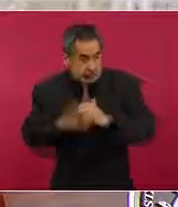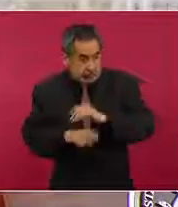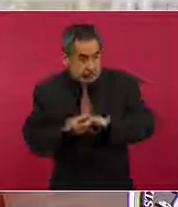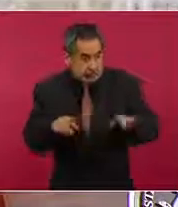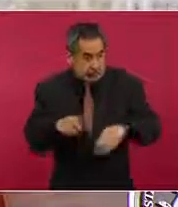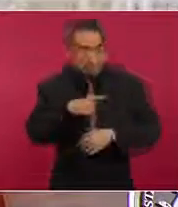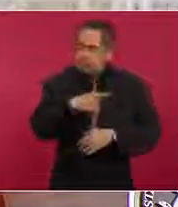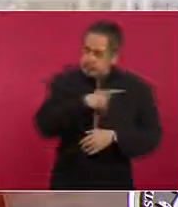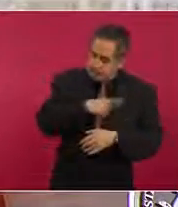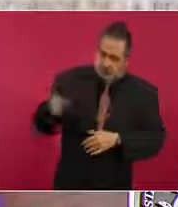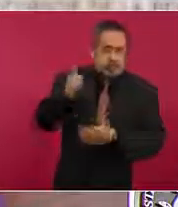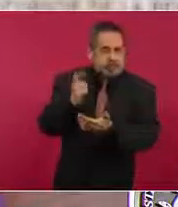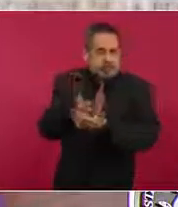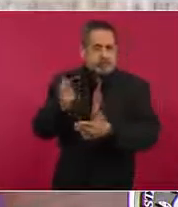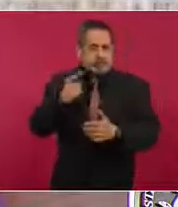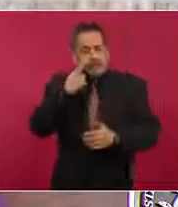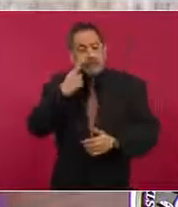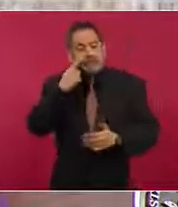y no han pagado.